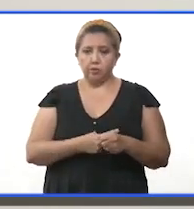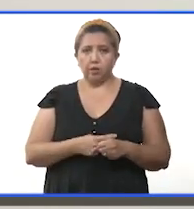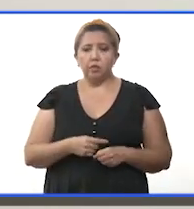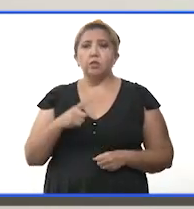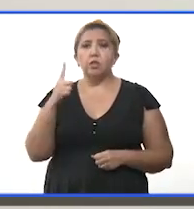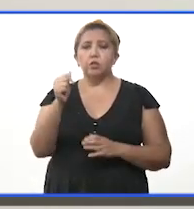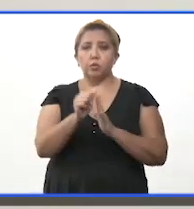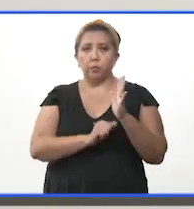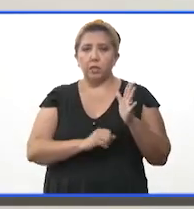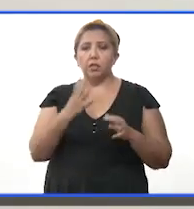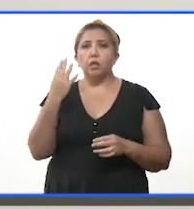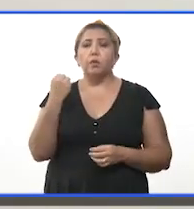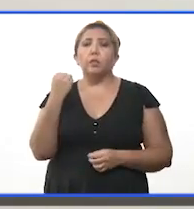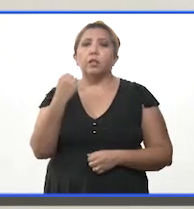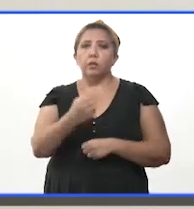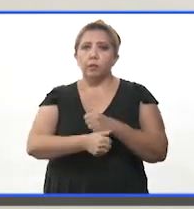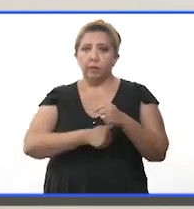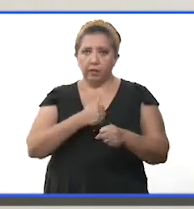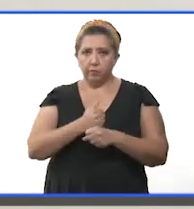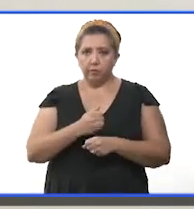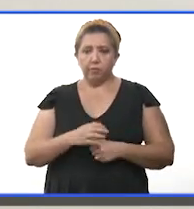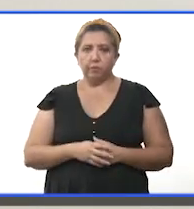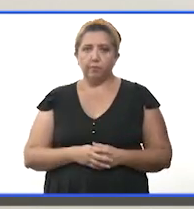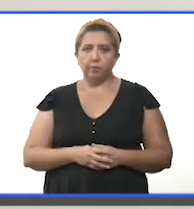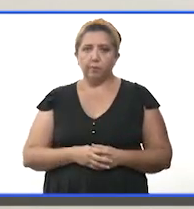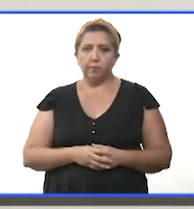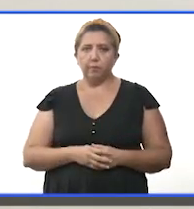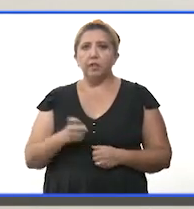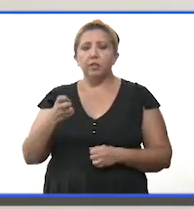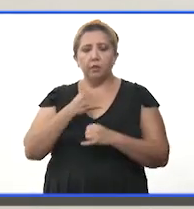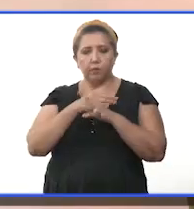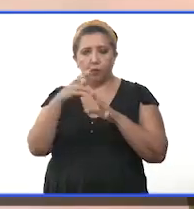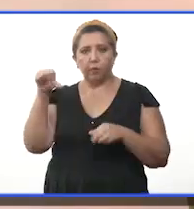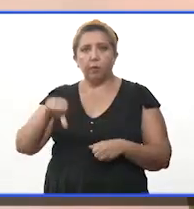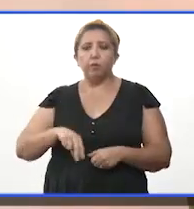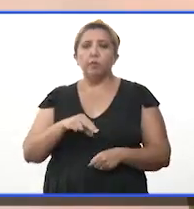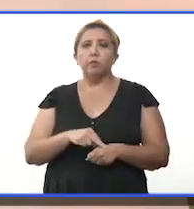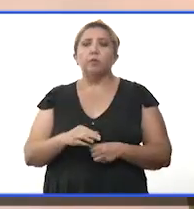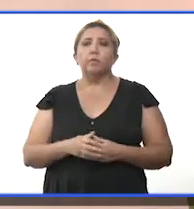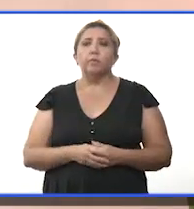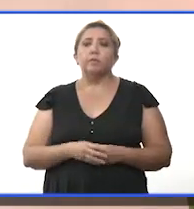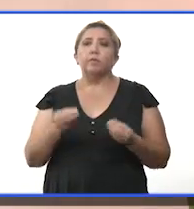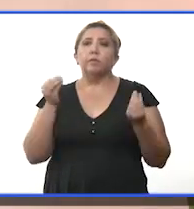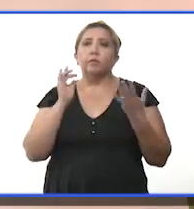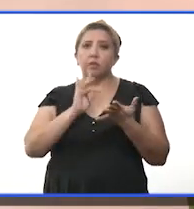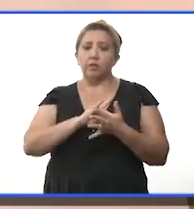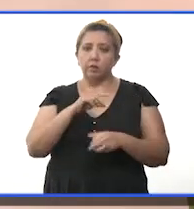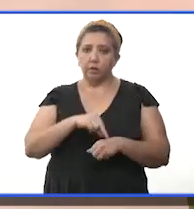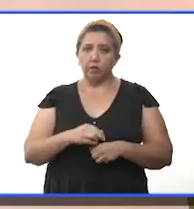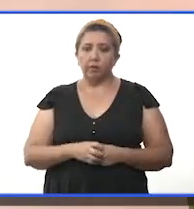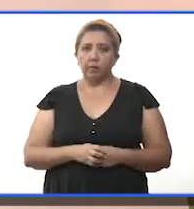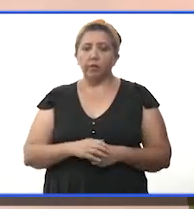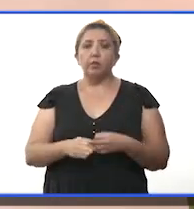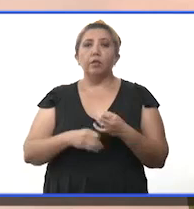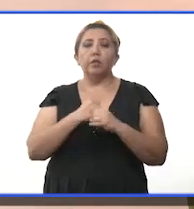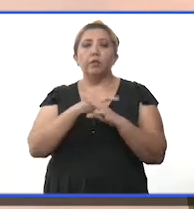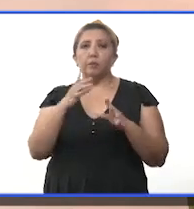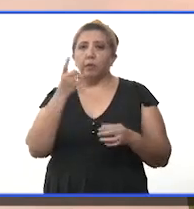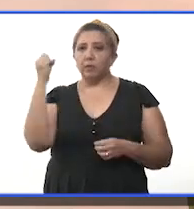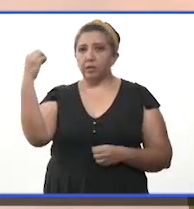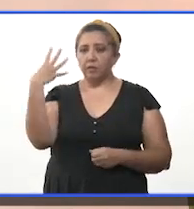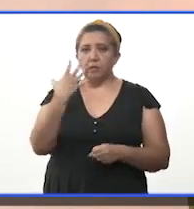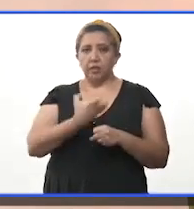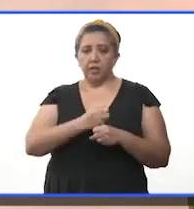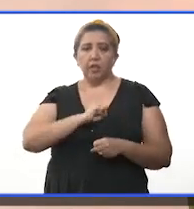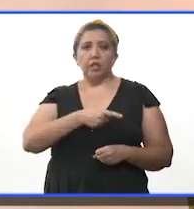de los casos es de 1 mes a 99 años. Este es el informe del día de hoy, doctor. Muchas gracias, doctora. Estos son los indicadores del